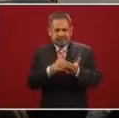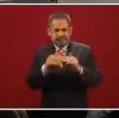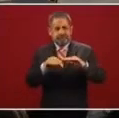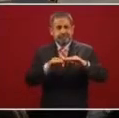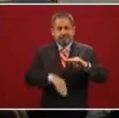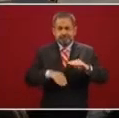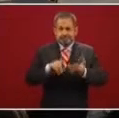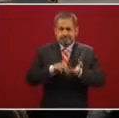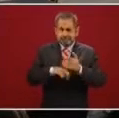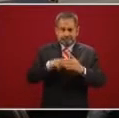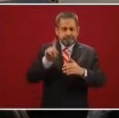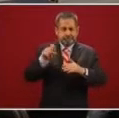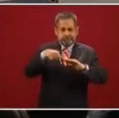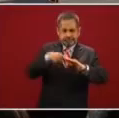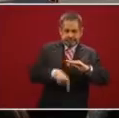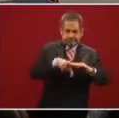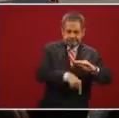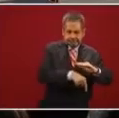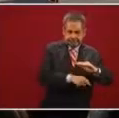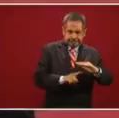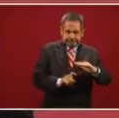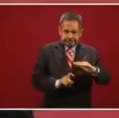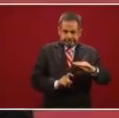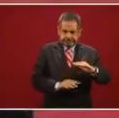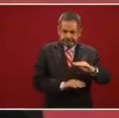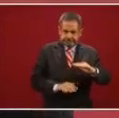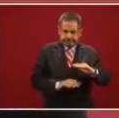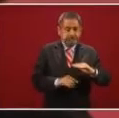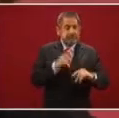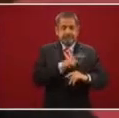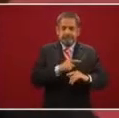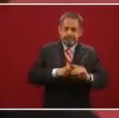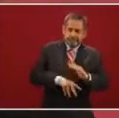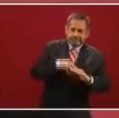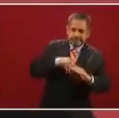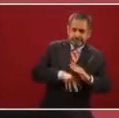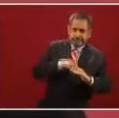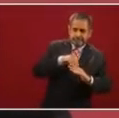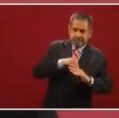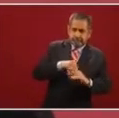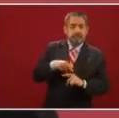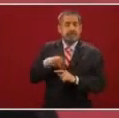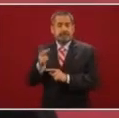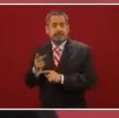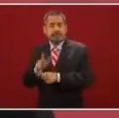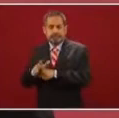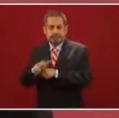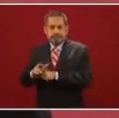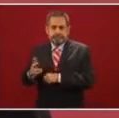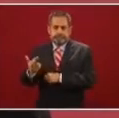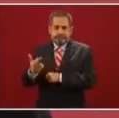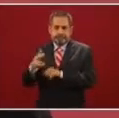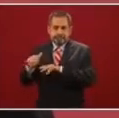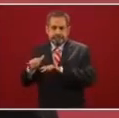de agua subterránea. El agua subterránea está sobreexplotada, pero todavía les queda el agua superficial. Una región maneja esos